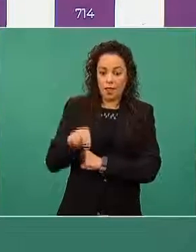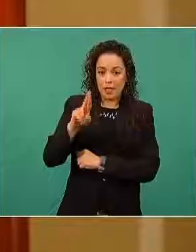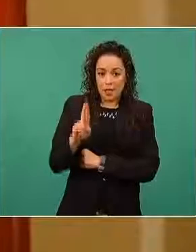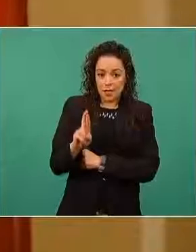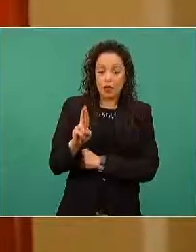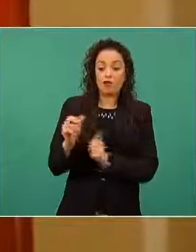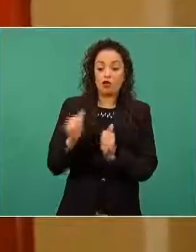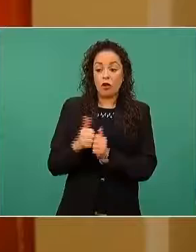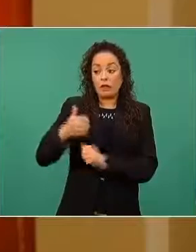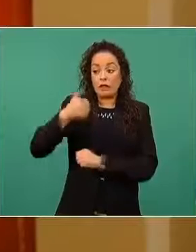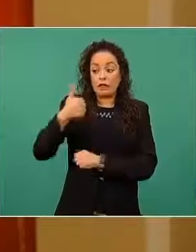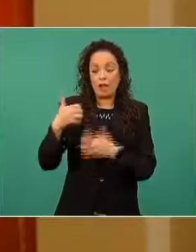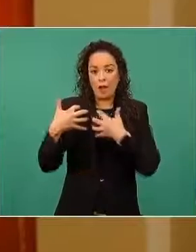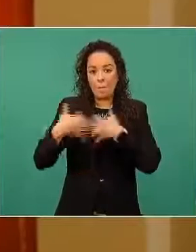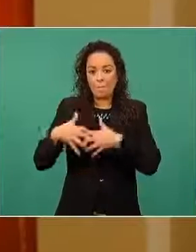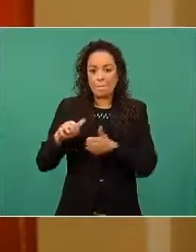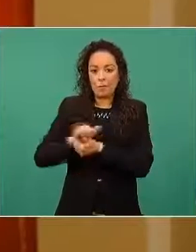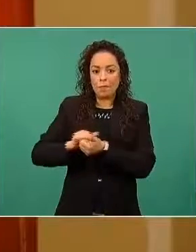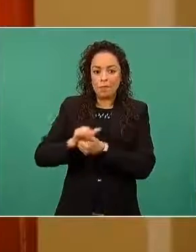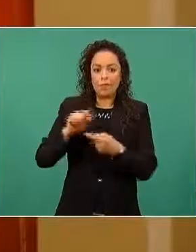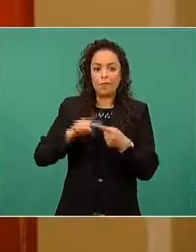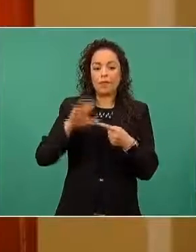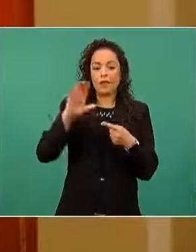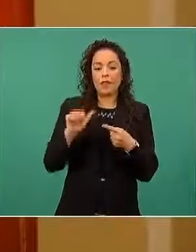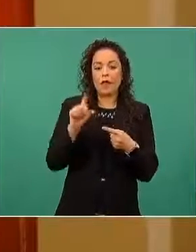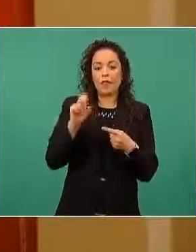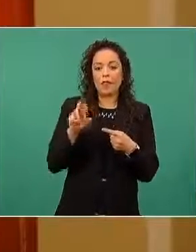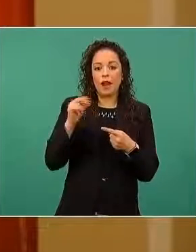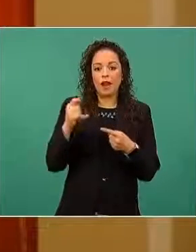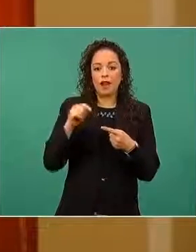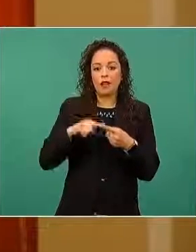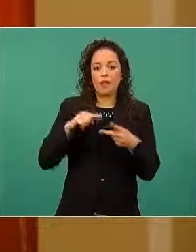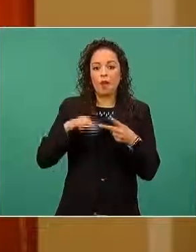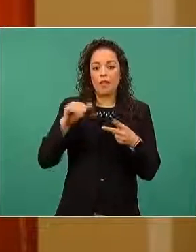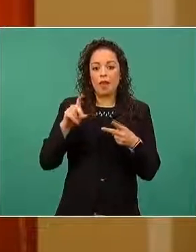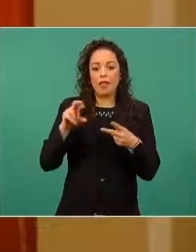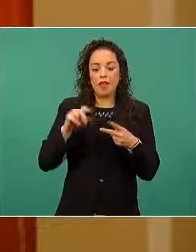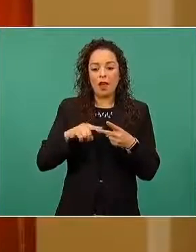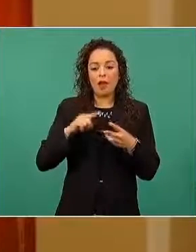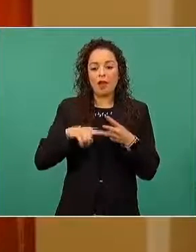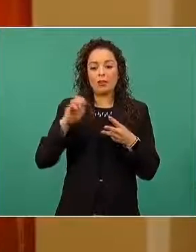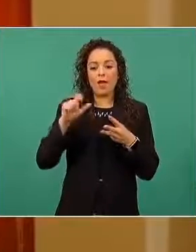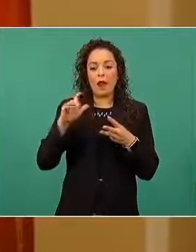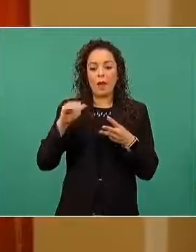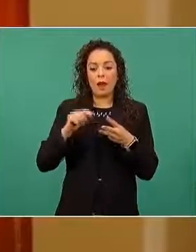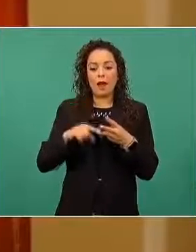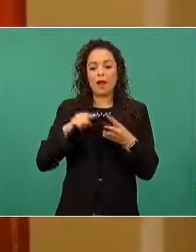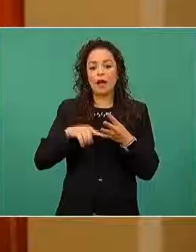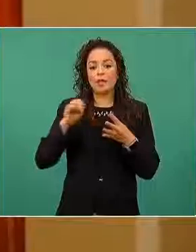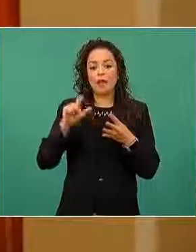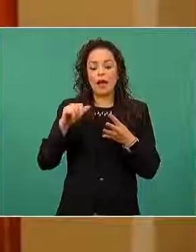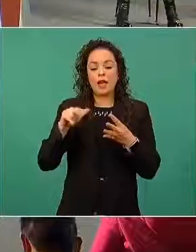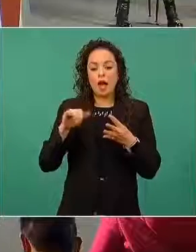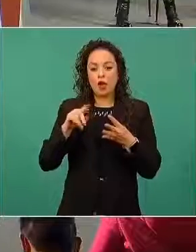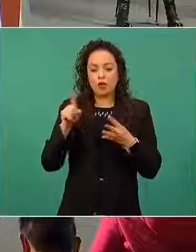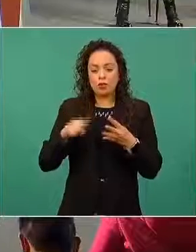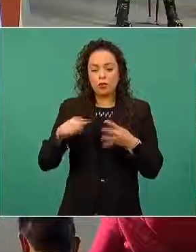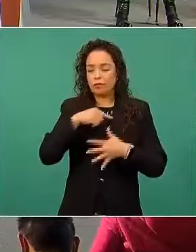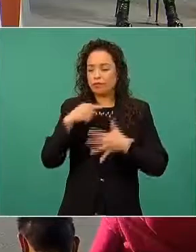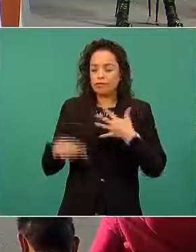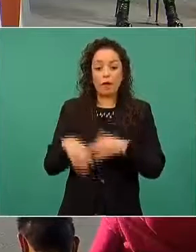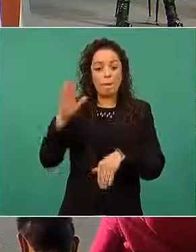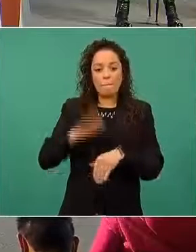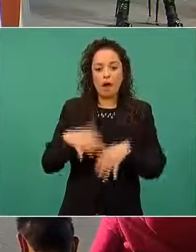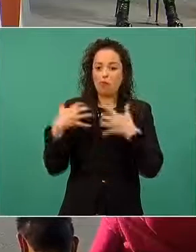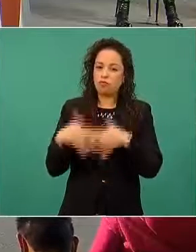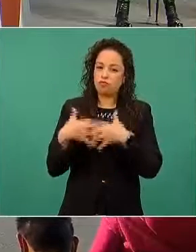refinerías, Cadereyta, Madero, Minatitlán, Salamanca, Tula, Salina Cruz, van a incrementar su producción, va a